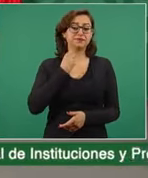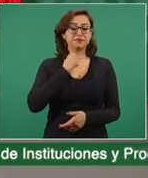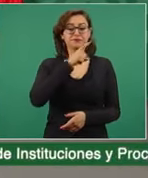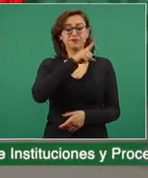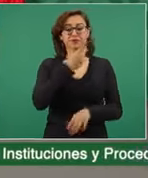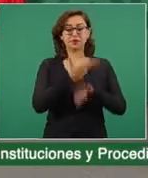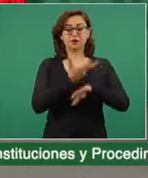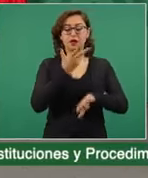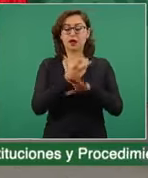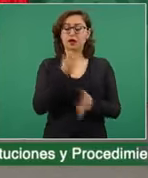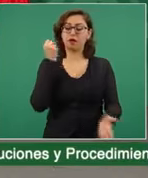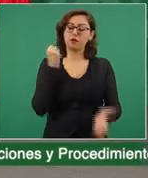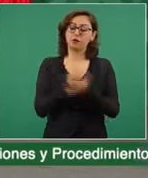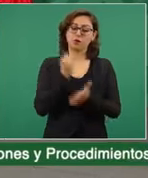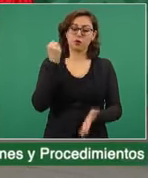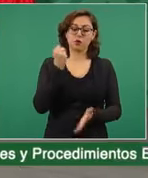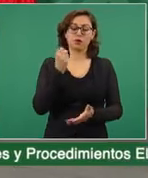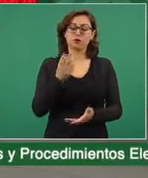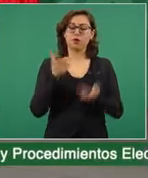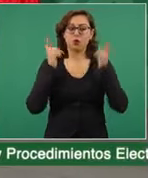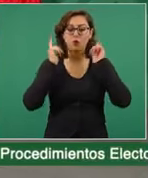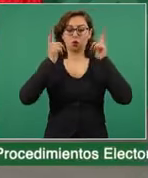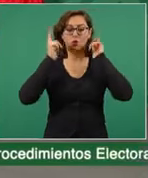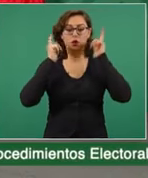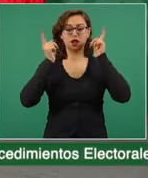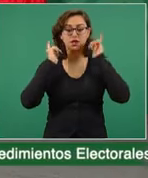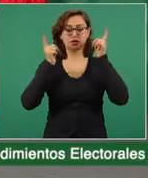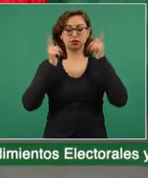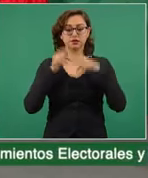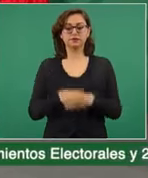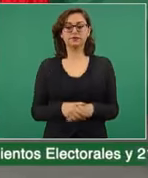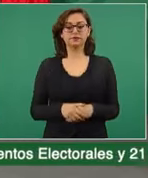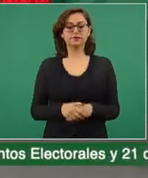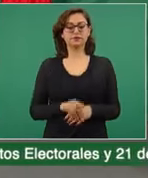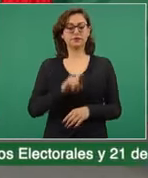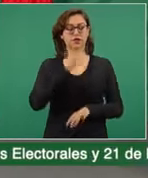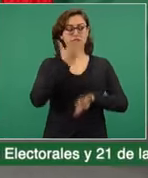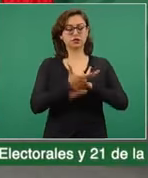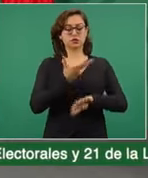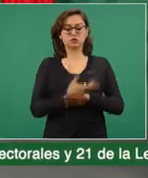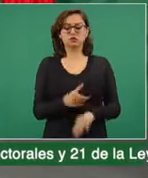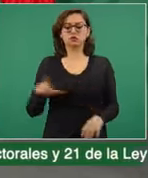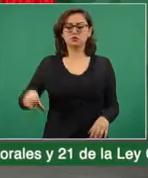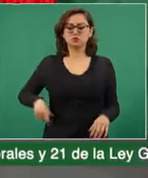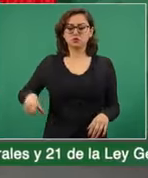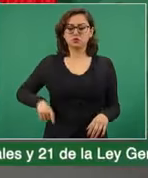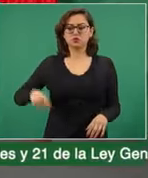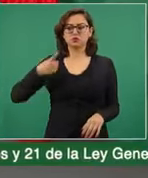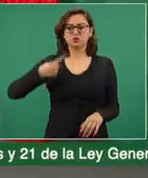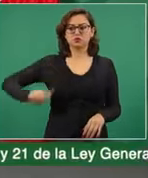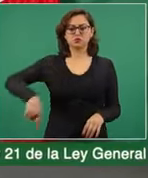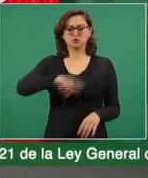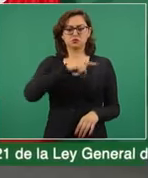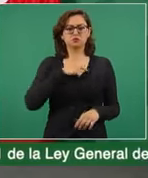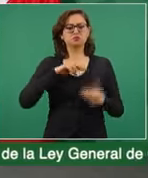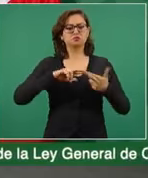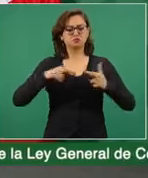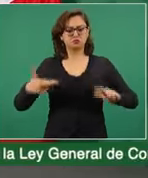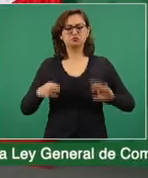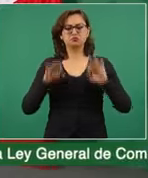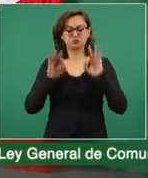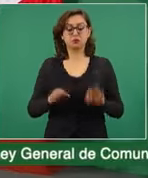apruebe. Nosotros llevamos una muy buena relación con el gobierno de Estados Unidos, nada más que